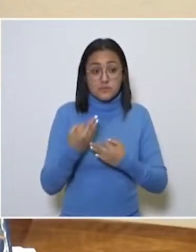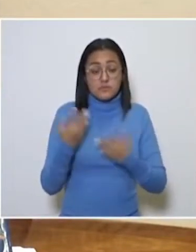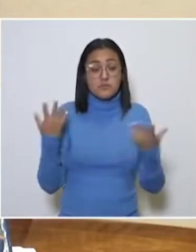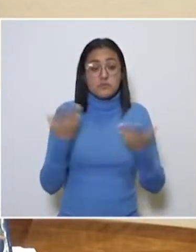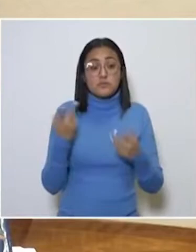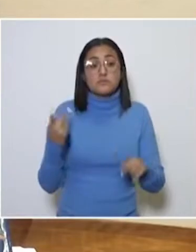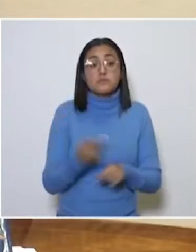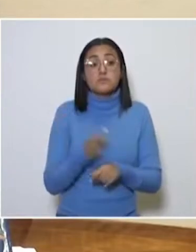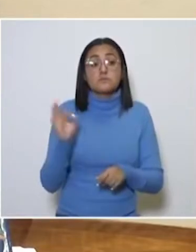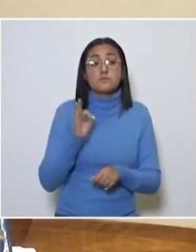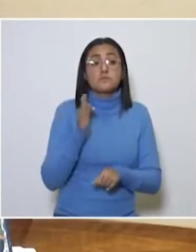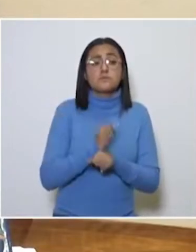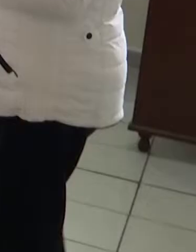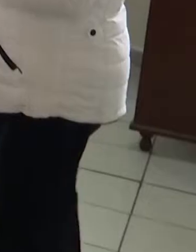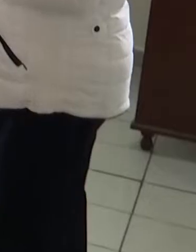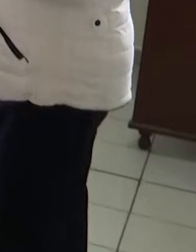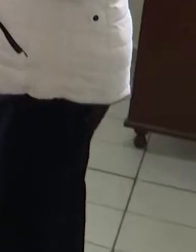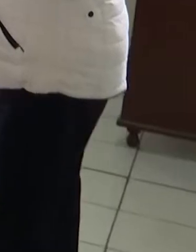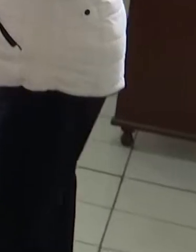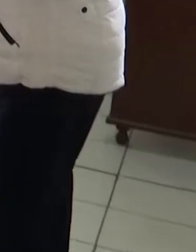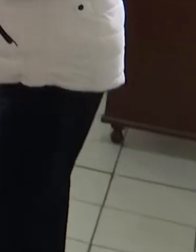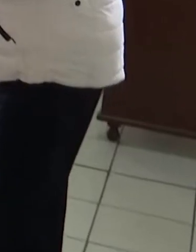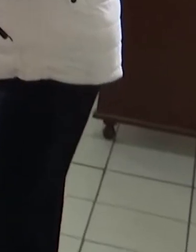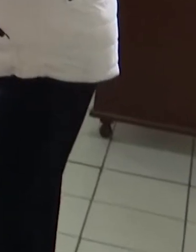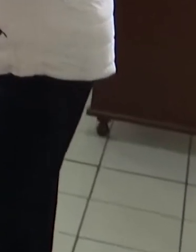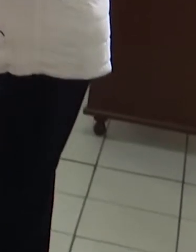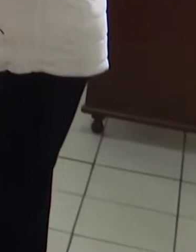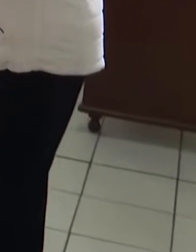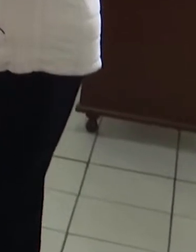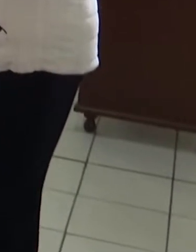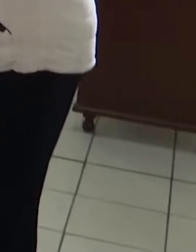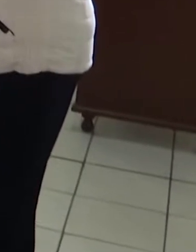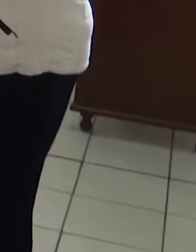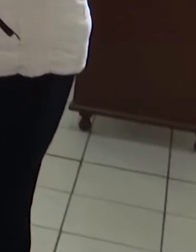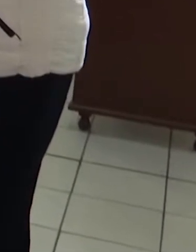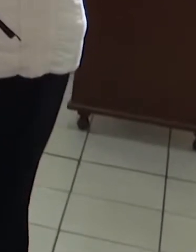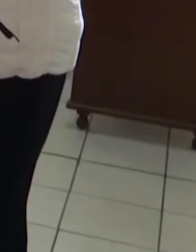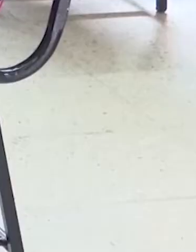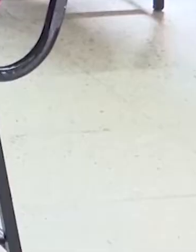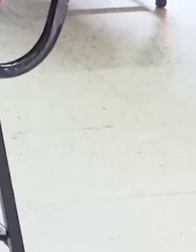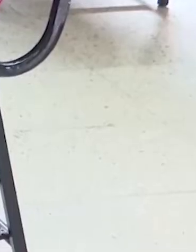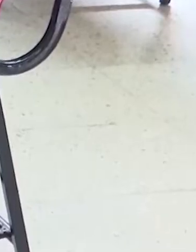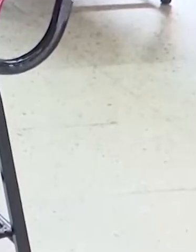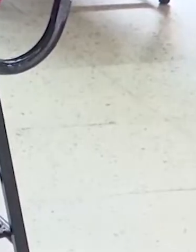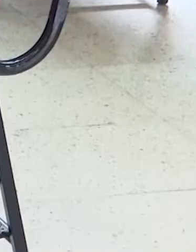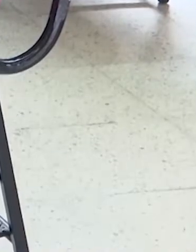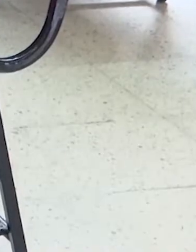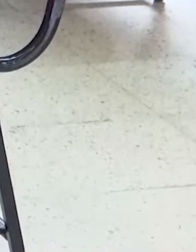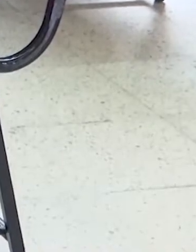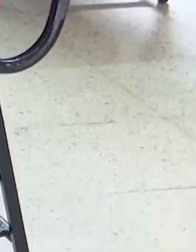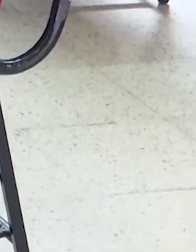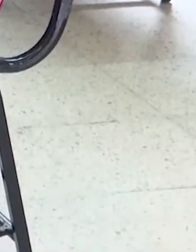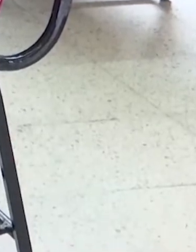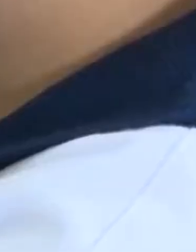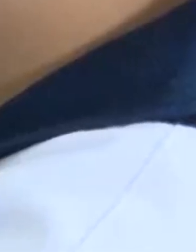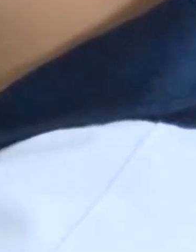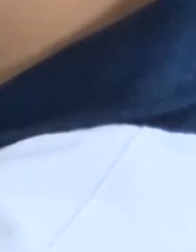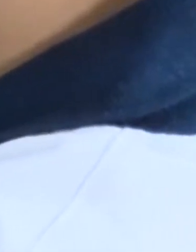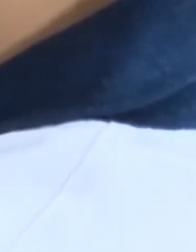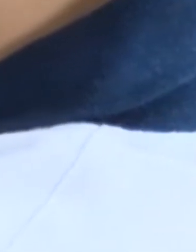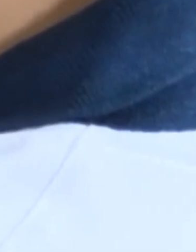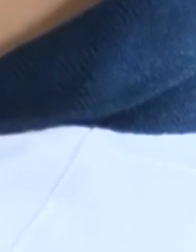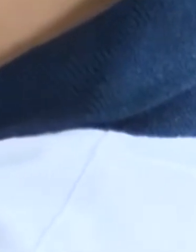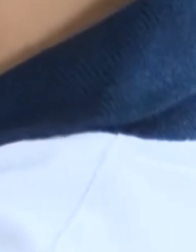que implica el proceso educativo en este sentido llamó a maestros padres de familia y alumnos redoblar esfuerzos para mantener el nivel